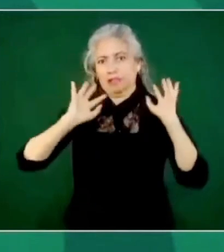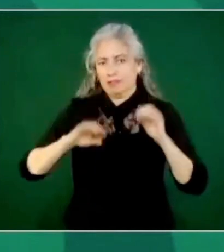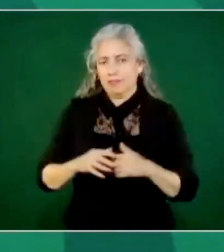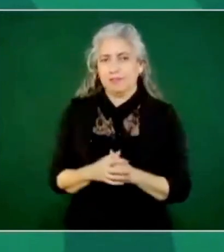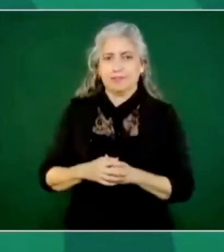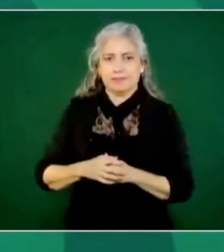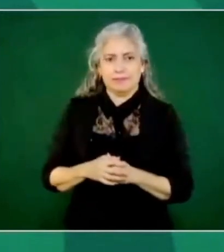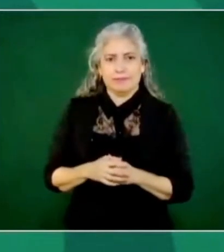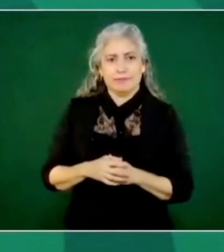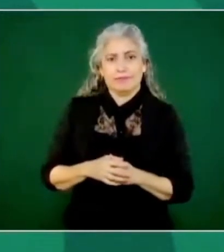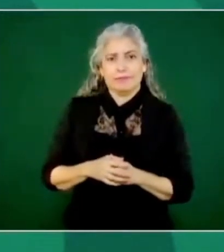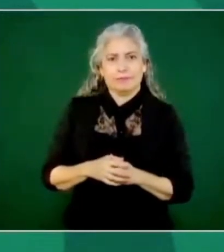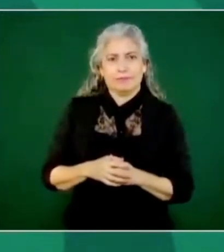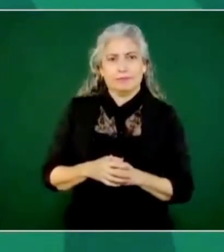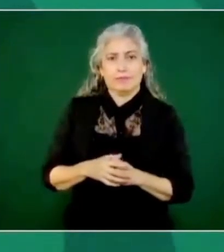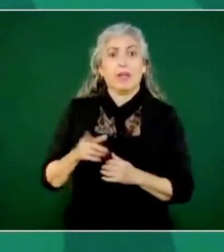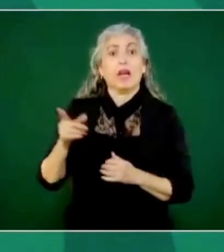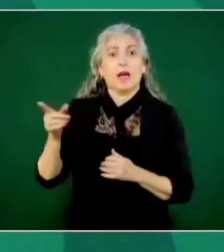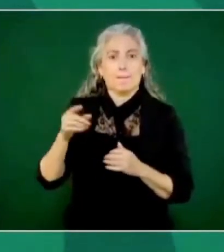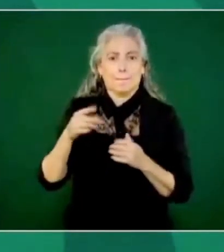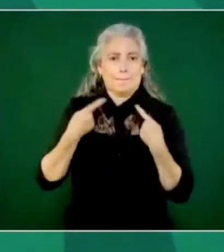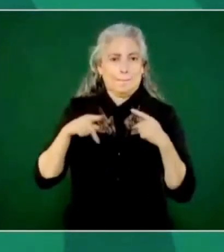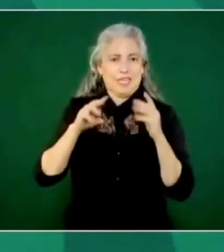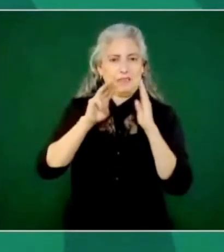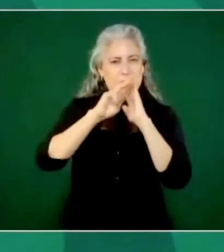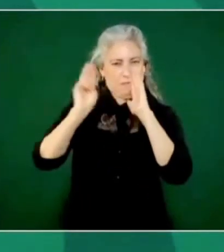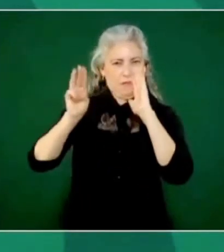supuestamente en contra de los migrantes,